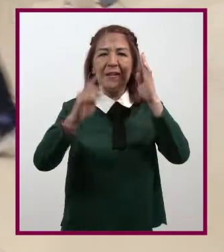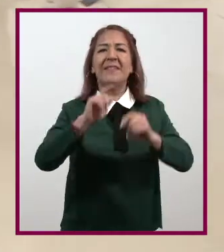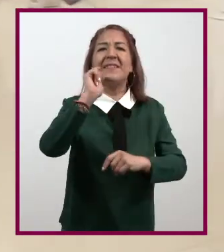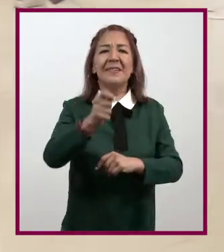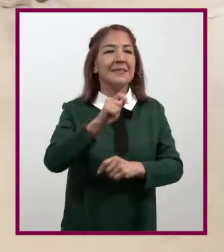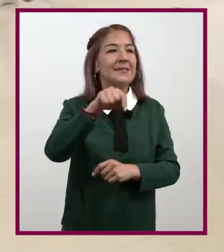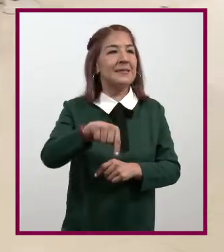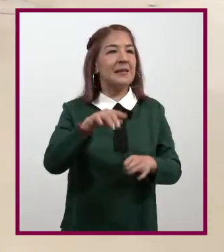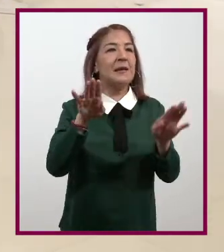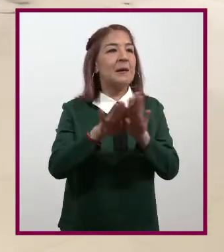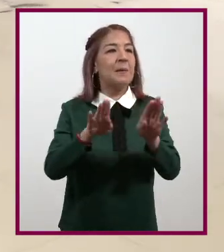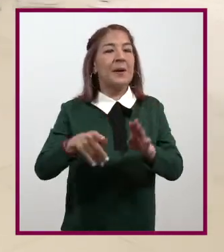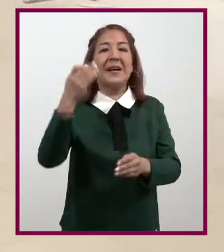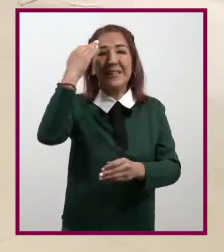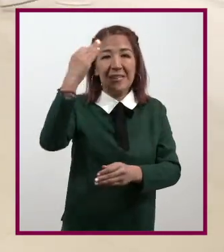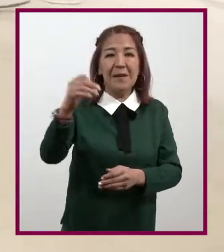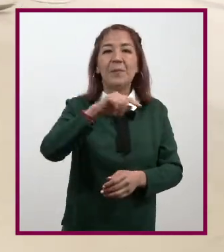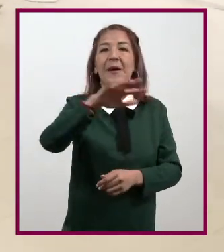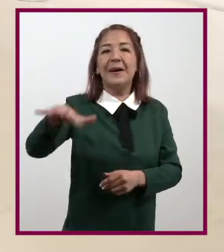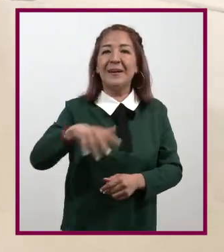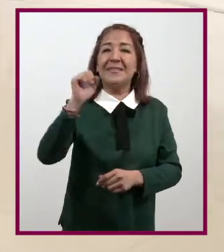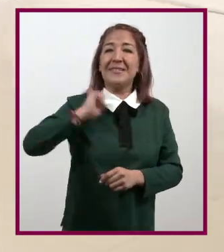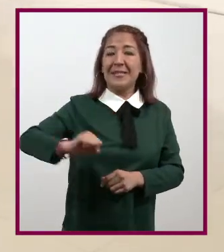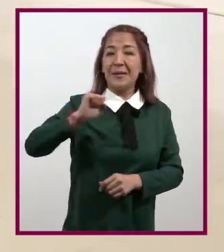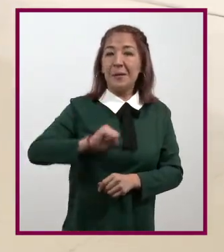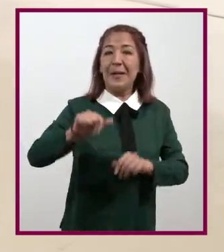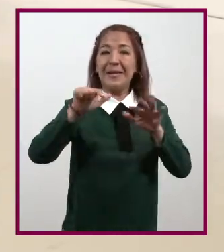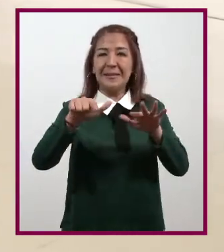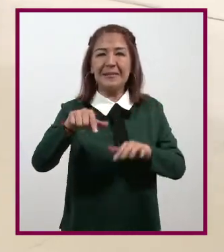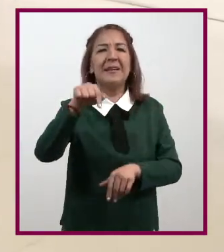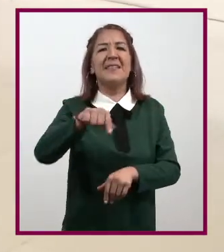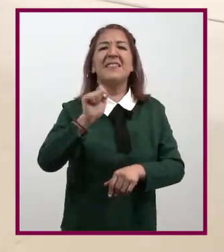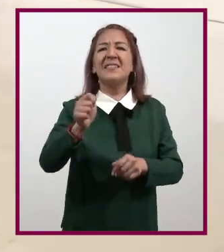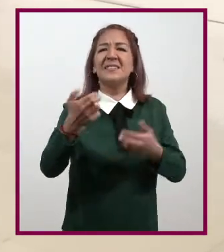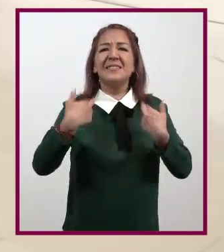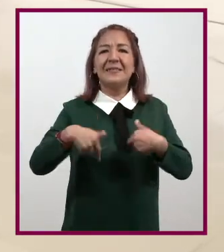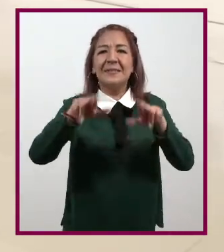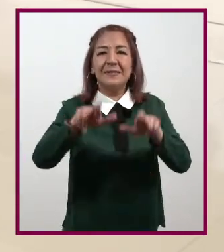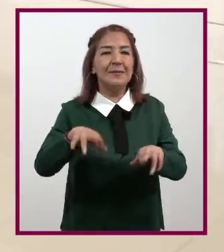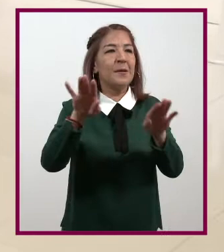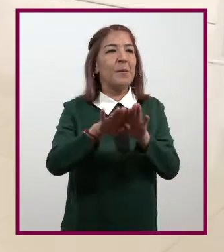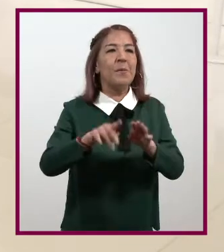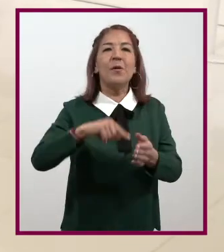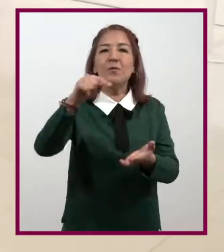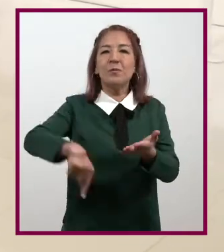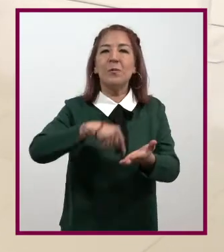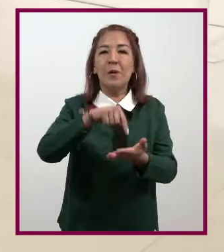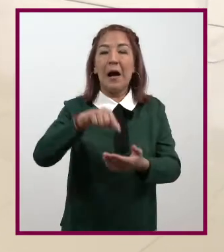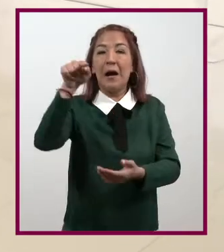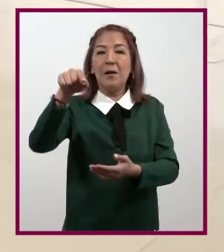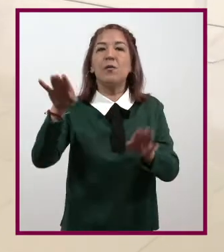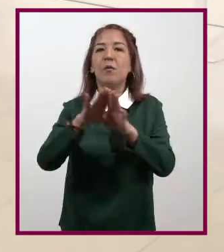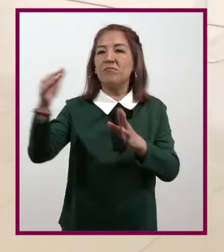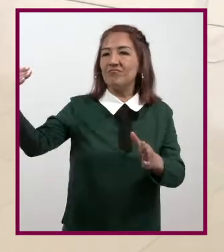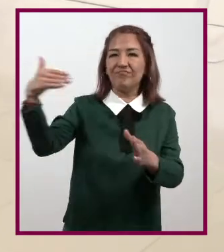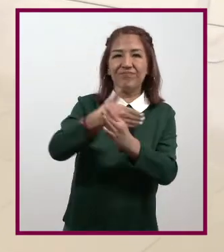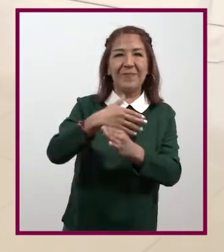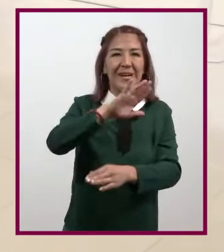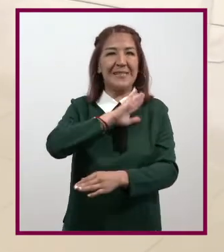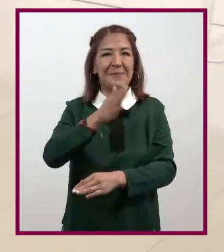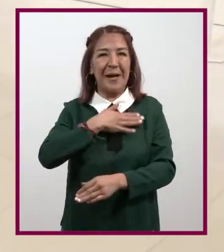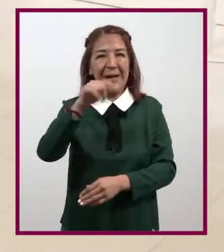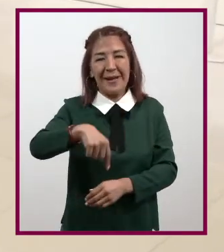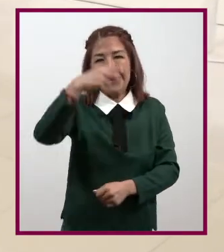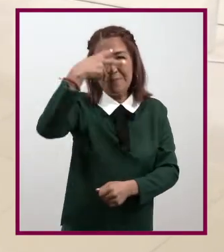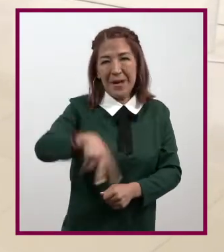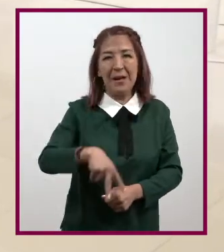de uno de los pocos biombos que se conservan del siglo XVII en los que está representado por uno de sus lados la conquista de México y por el otro una